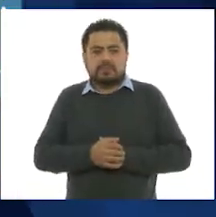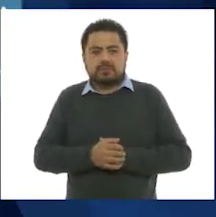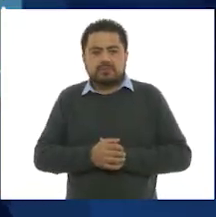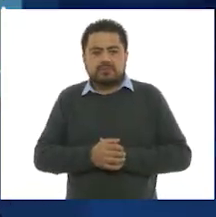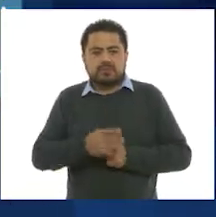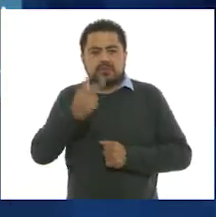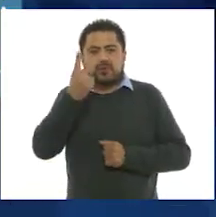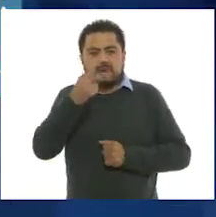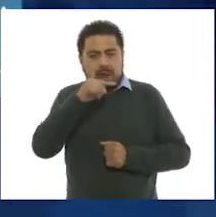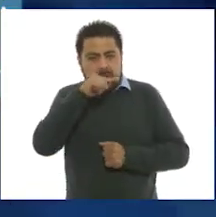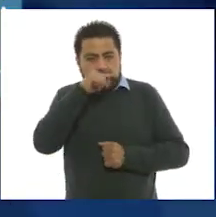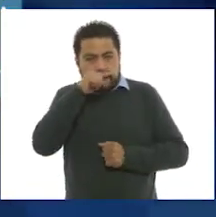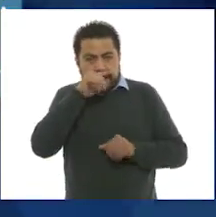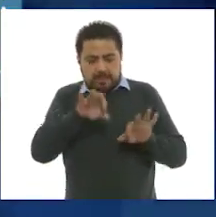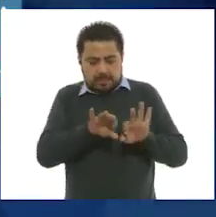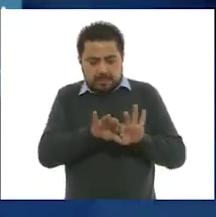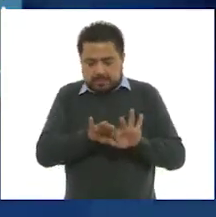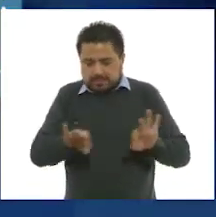2 barras de canela,